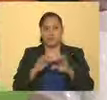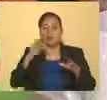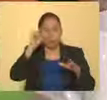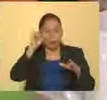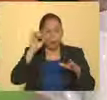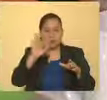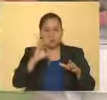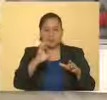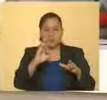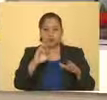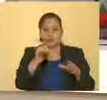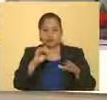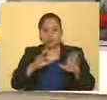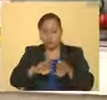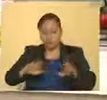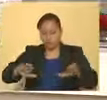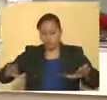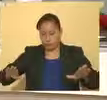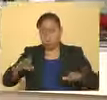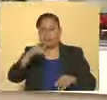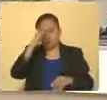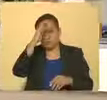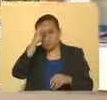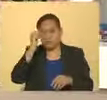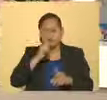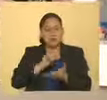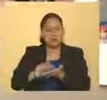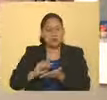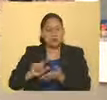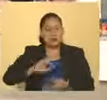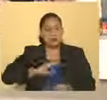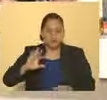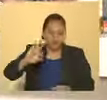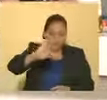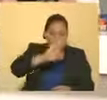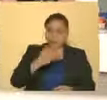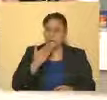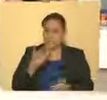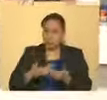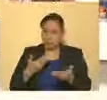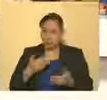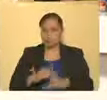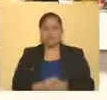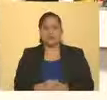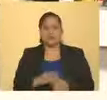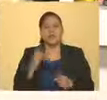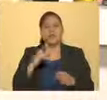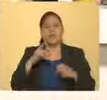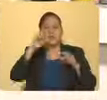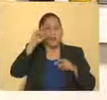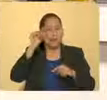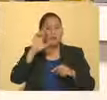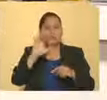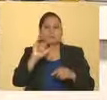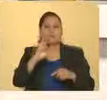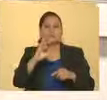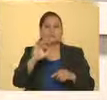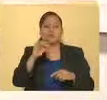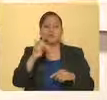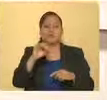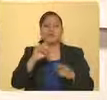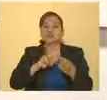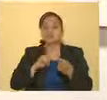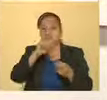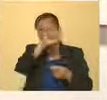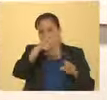de acuyo, las vamos a estirar. Acuérdense de lavarlas y desinfectarlas muy, ¿dónde muy conseguimos bien las hojas de acuyo, Anacati? En el mercado.